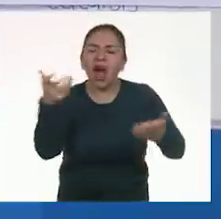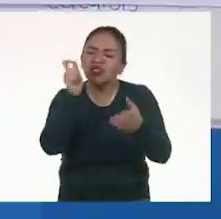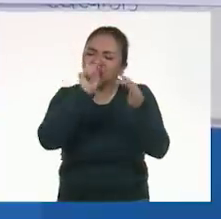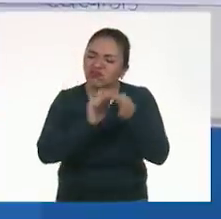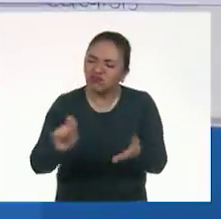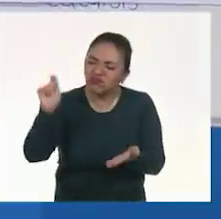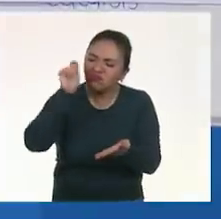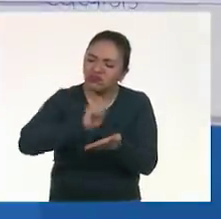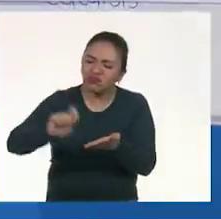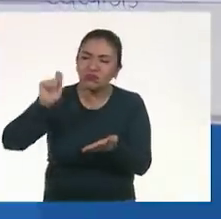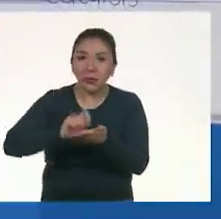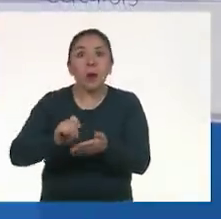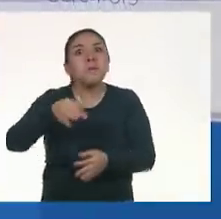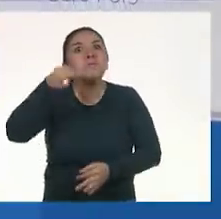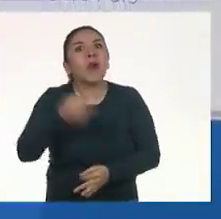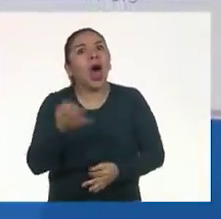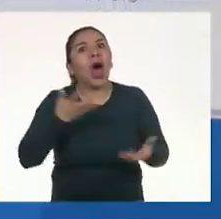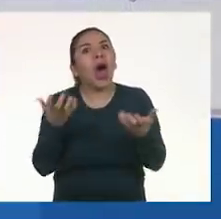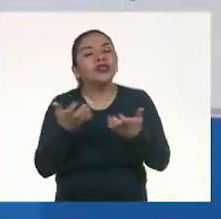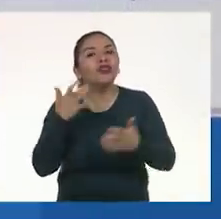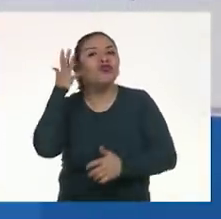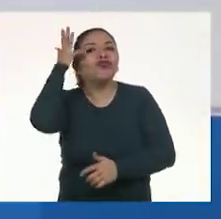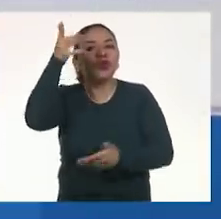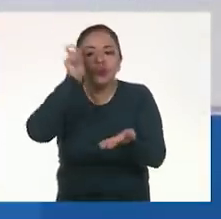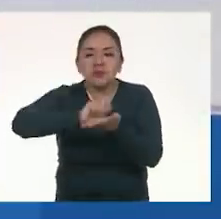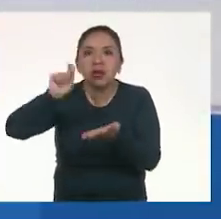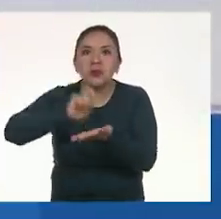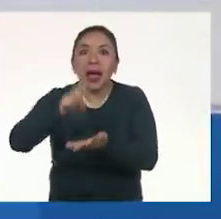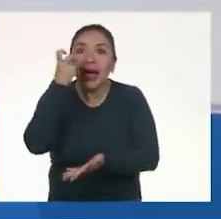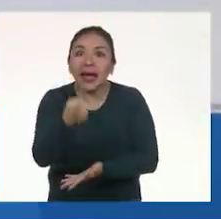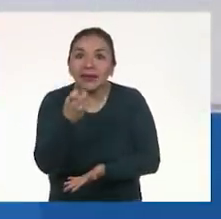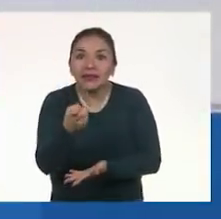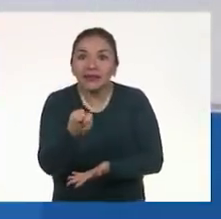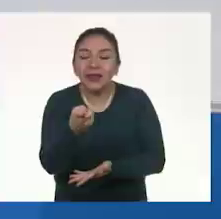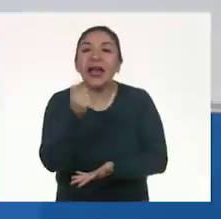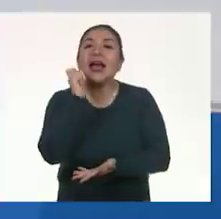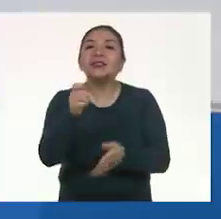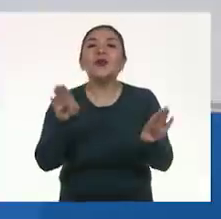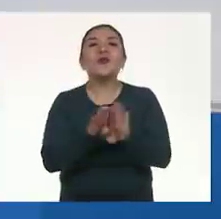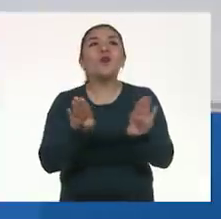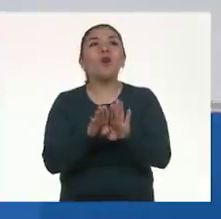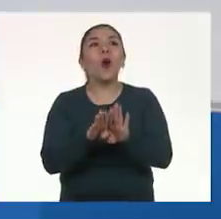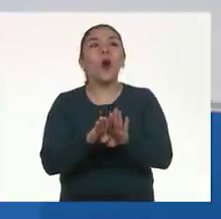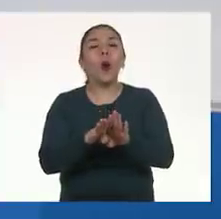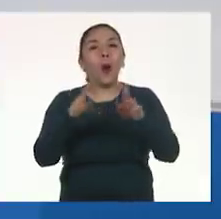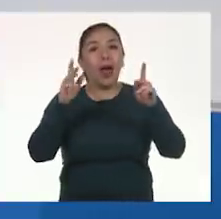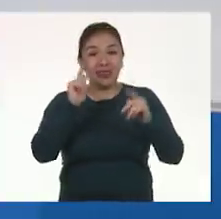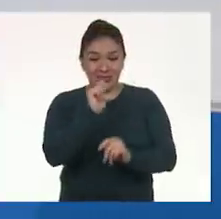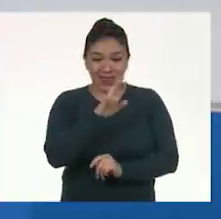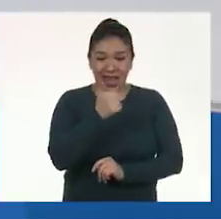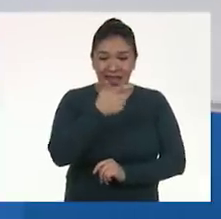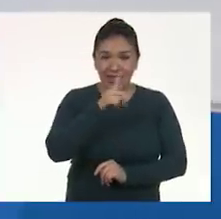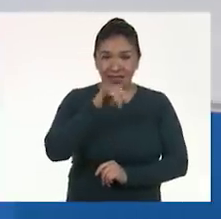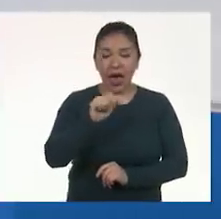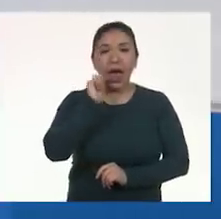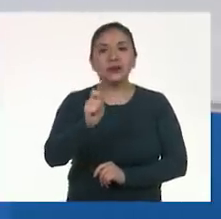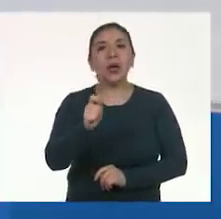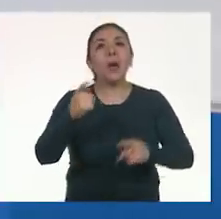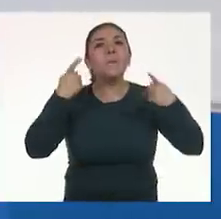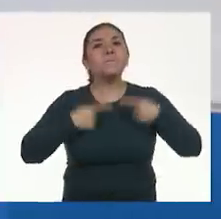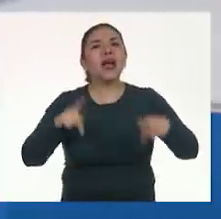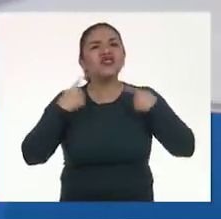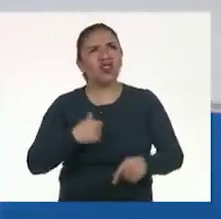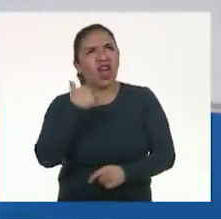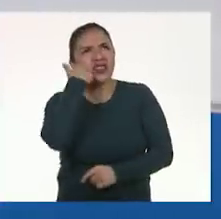se han realizado. No, la tragedia siempre tiene que ver con alguien que quiere lograr una